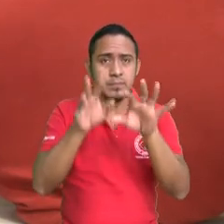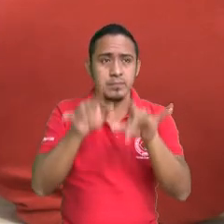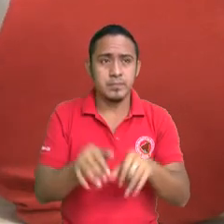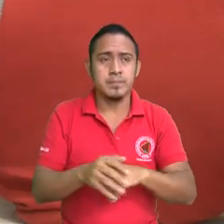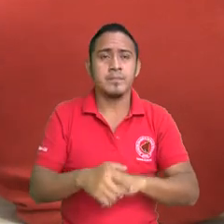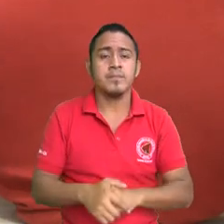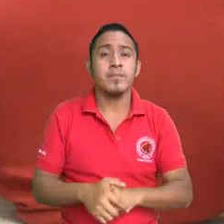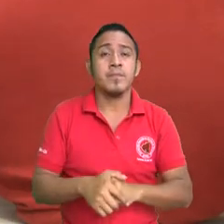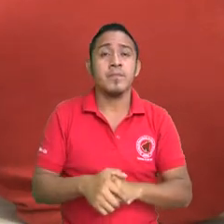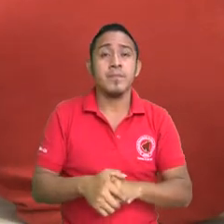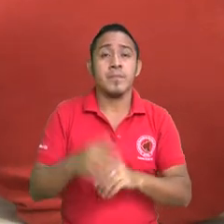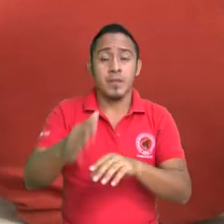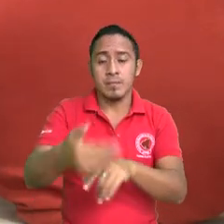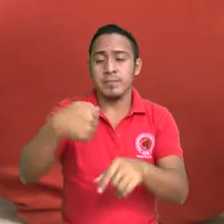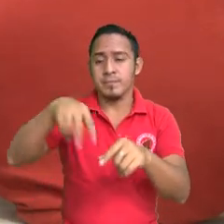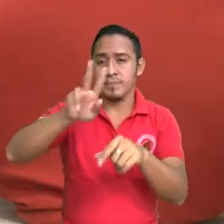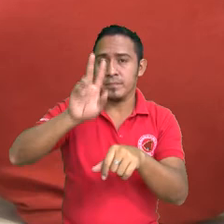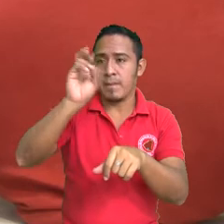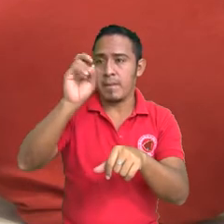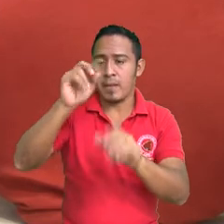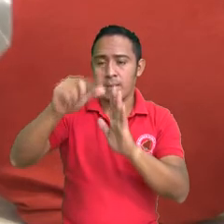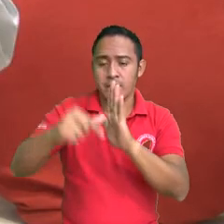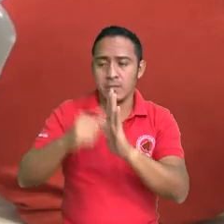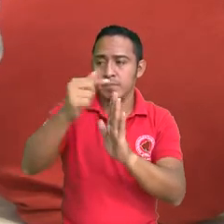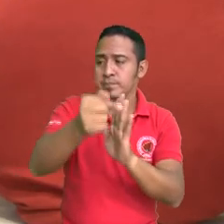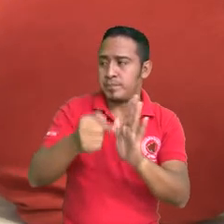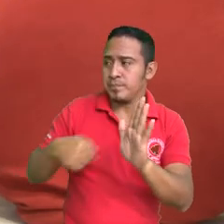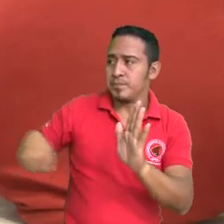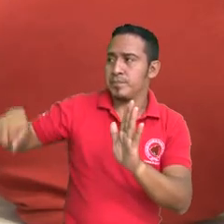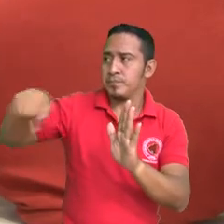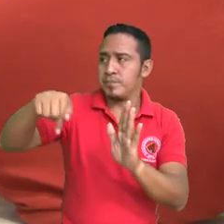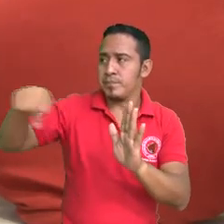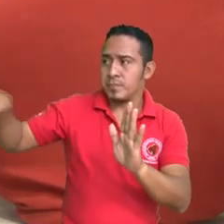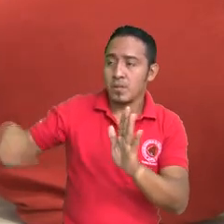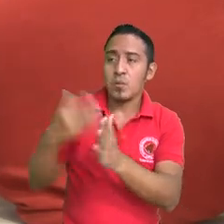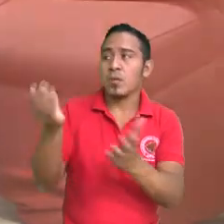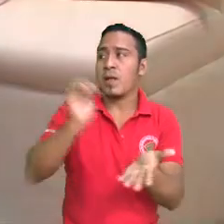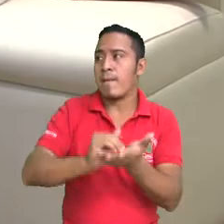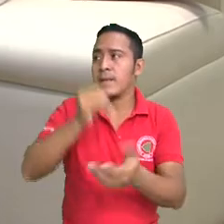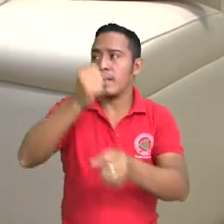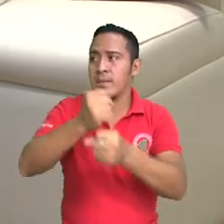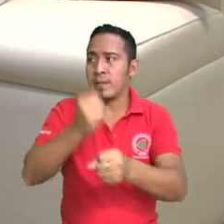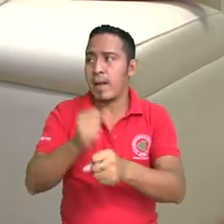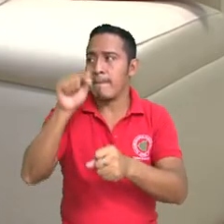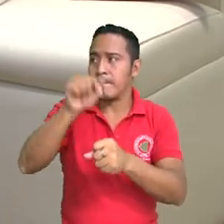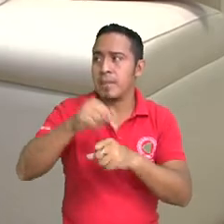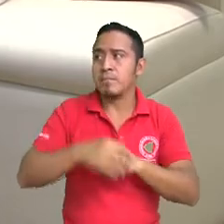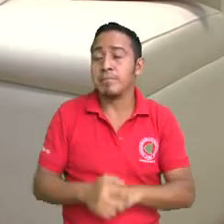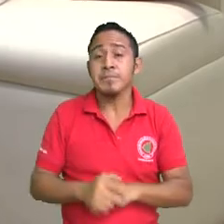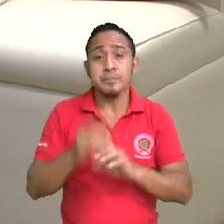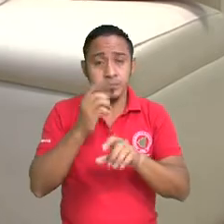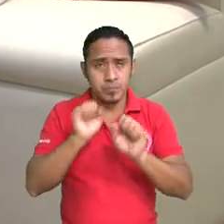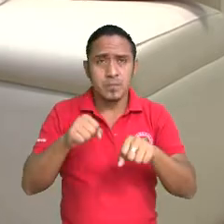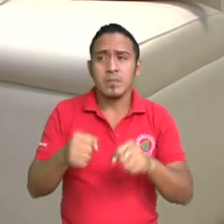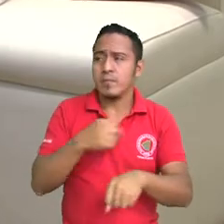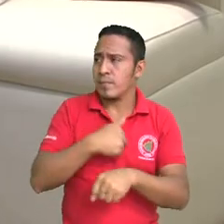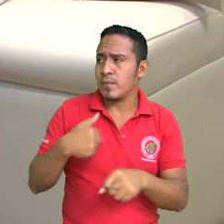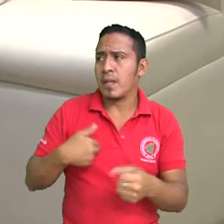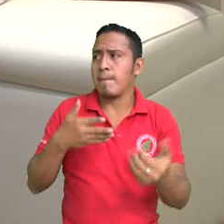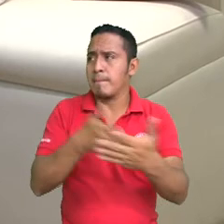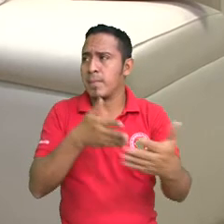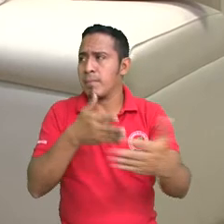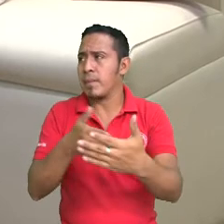trabajo, retirarnos 20 minutos y regresar a trabajar. Se tienen que hacer pausas cada